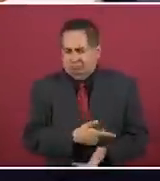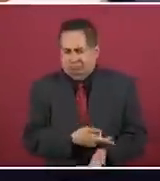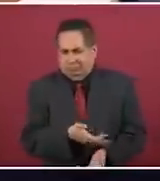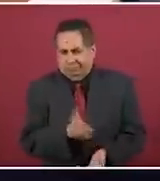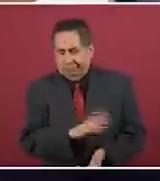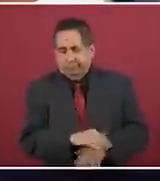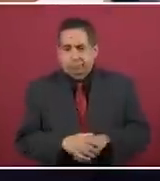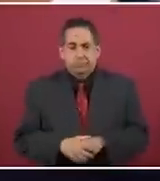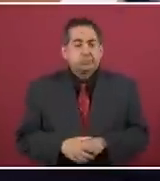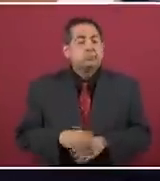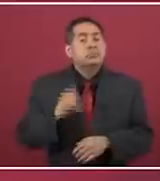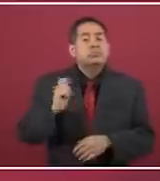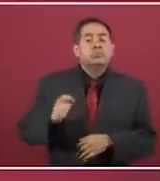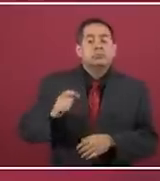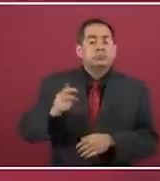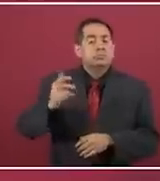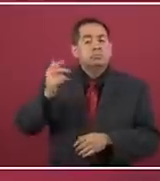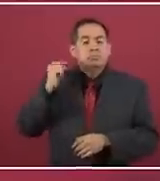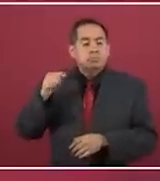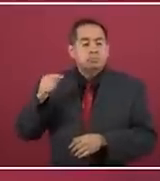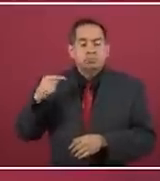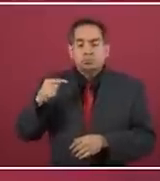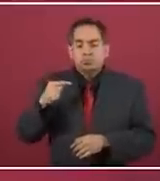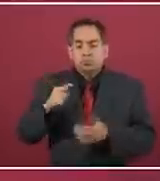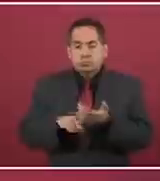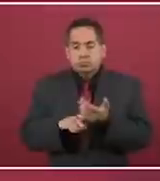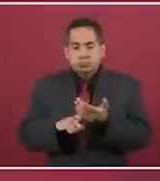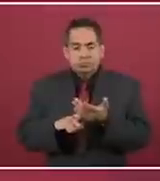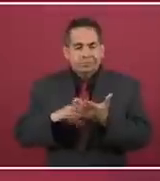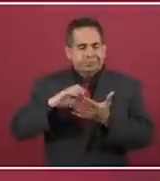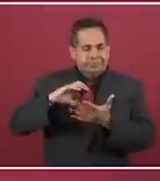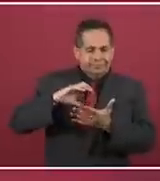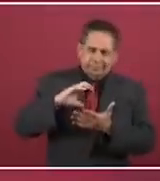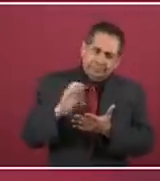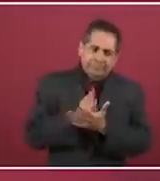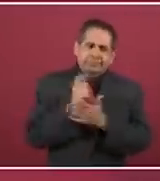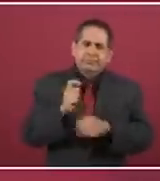Después del triunfo de la República,